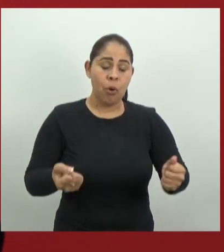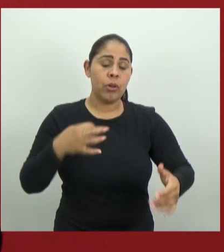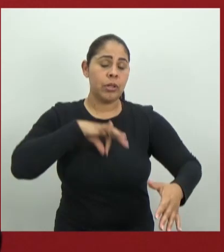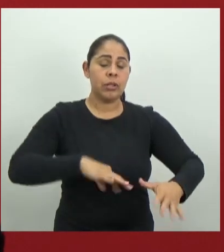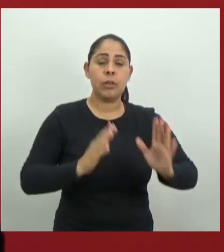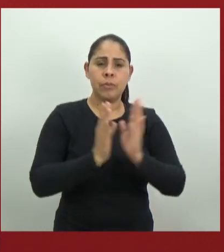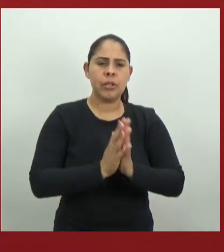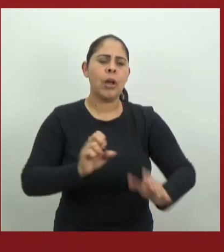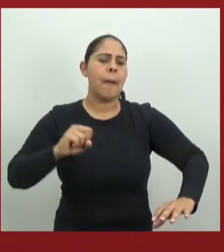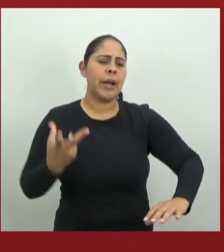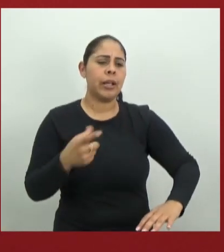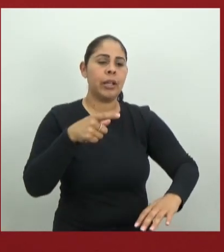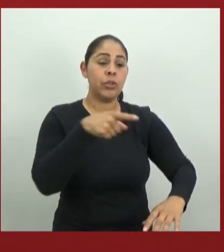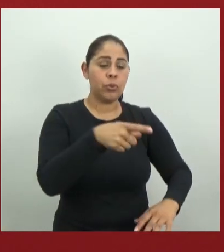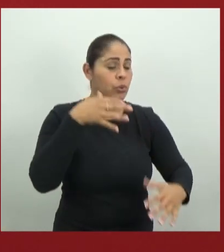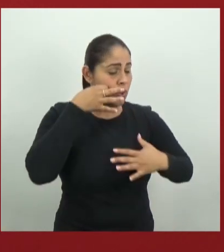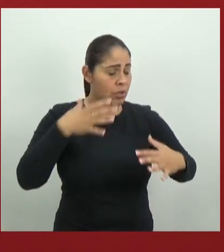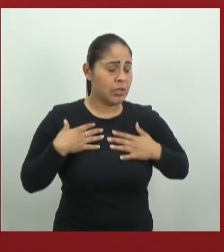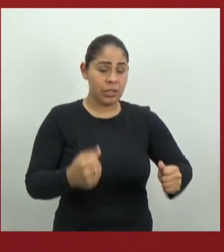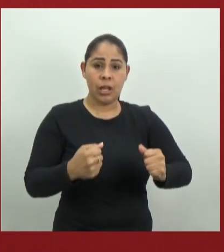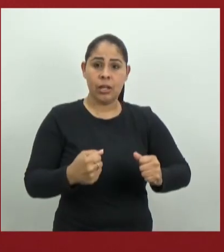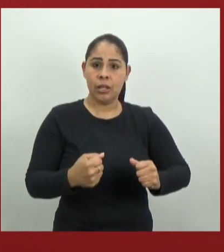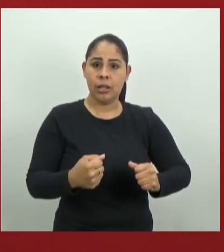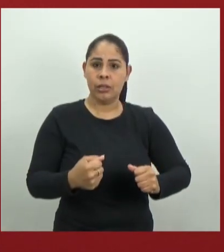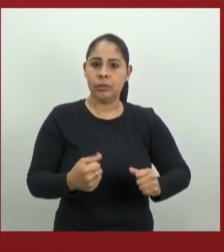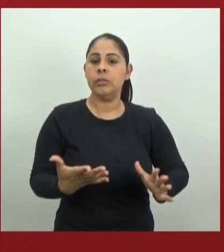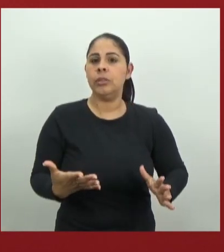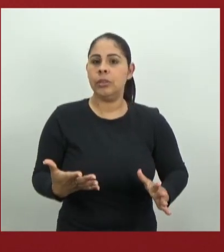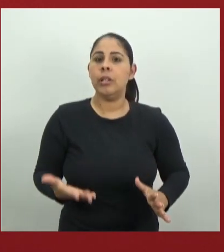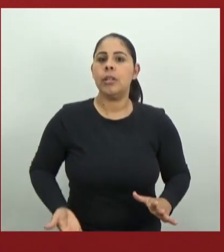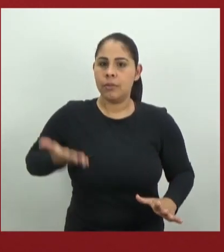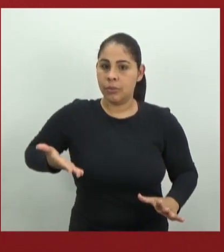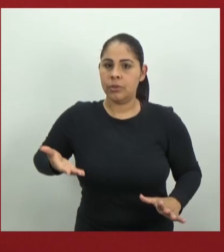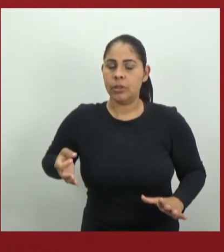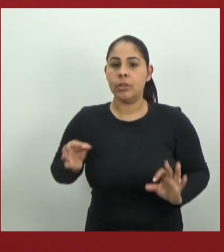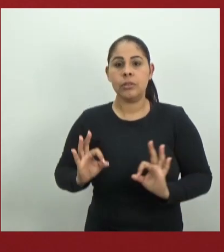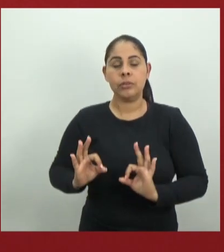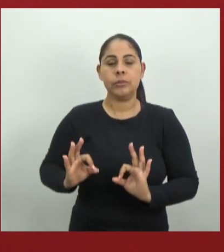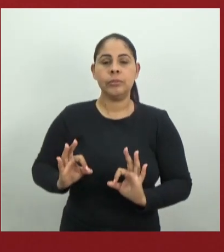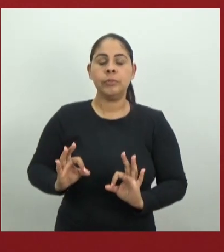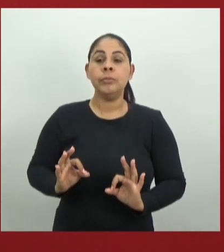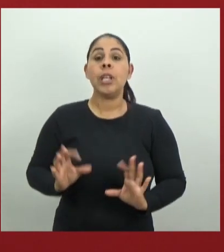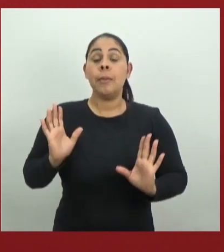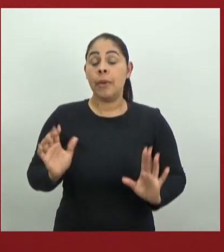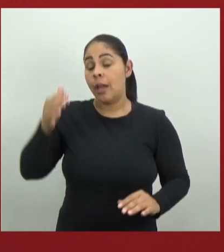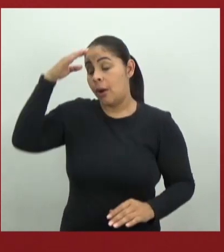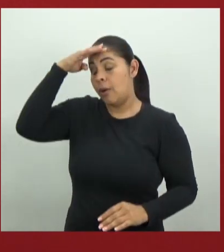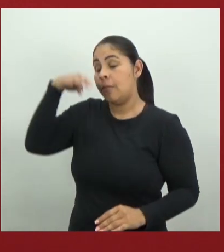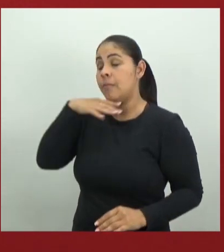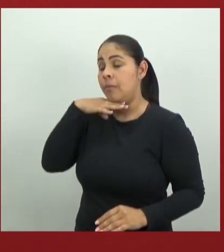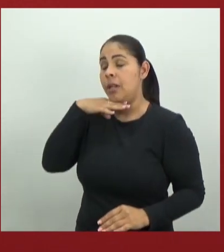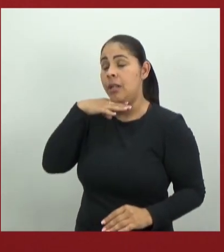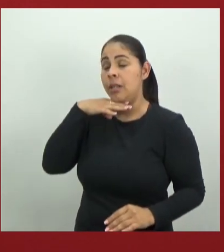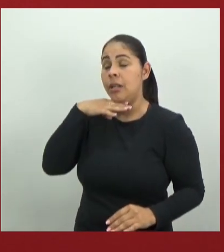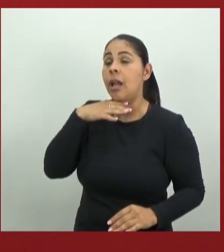gente discutía con el Padre y discutía con los discípulos. ¿Por qué? Porque donde no hay poder del Espíritu